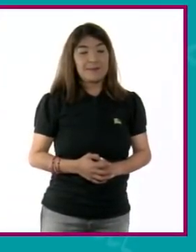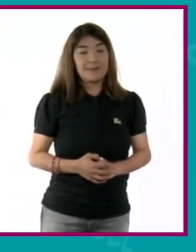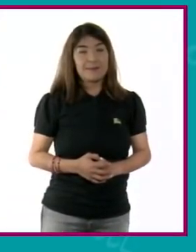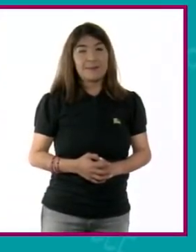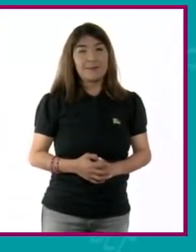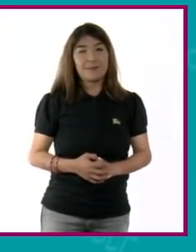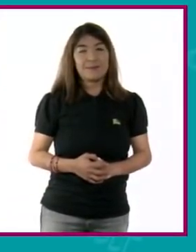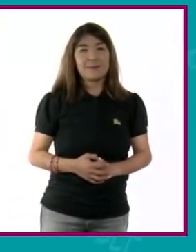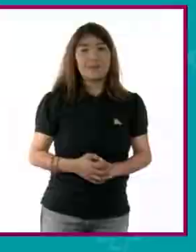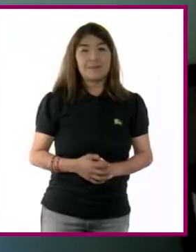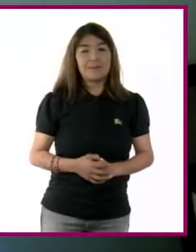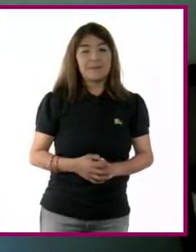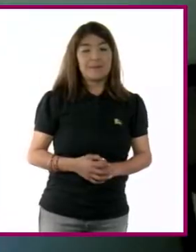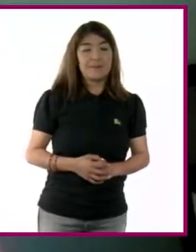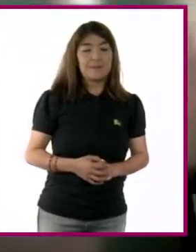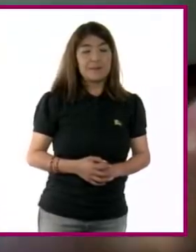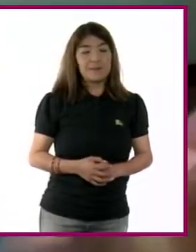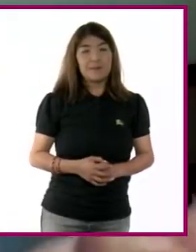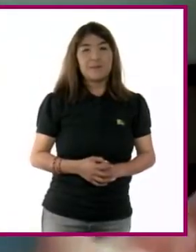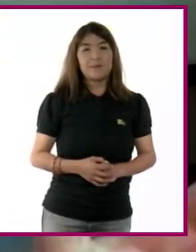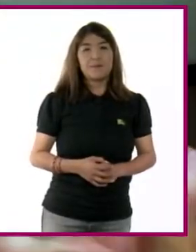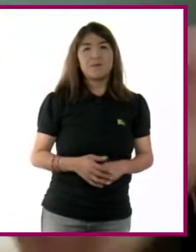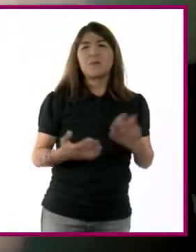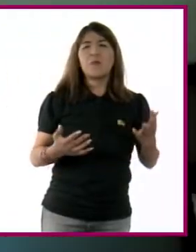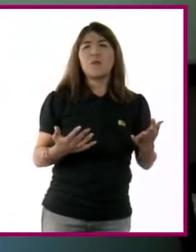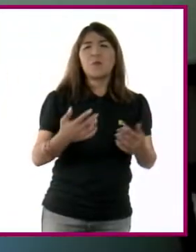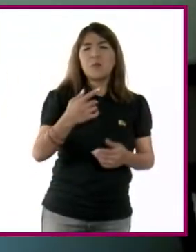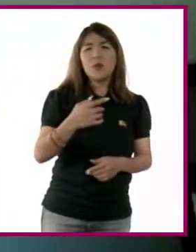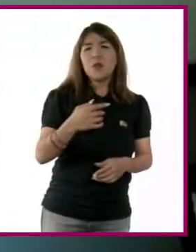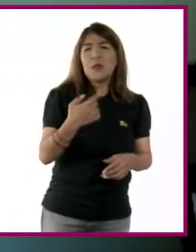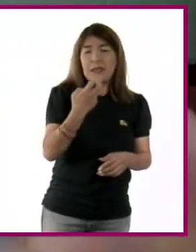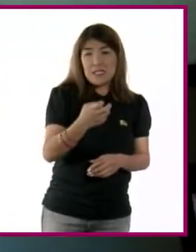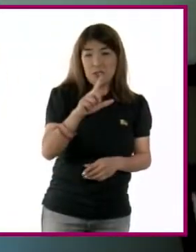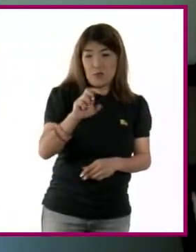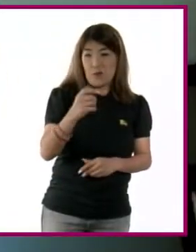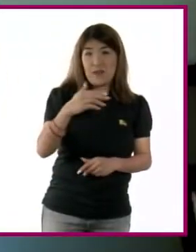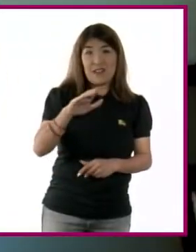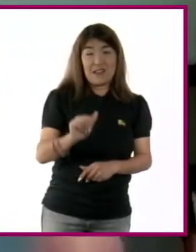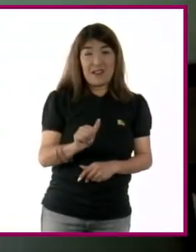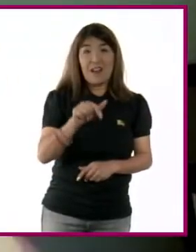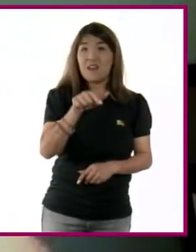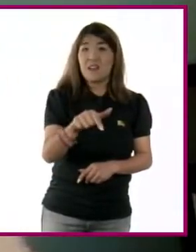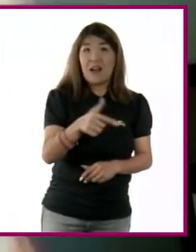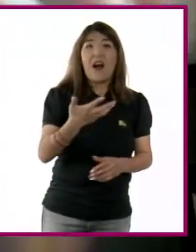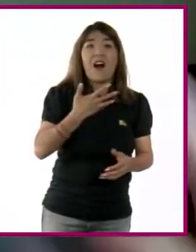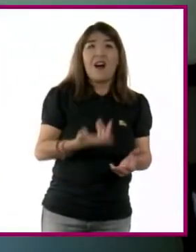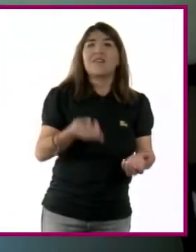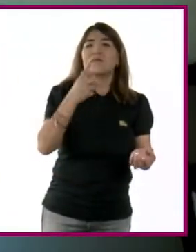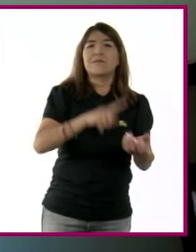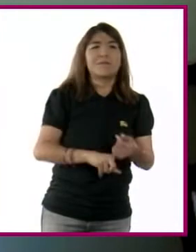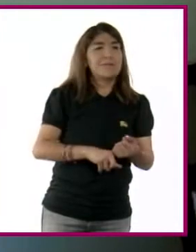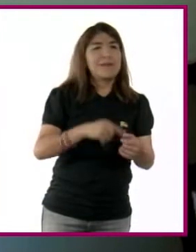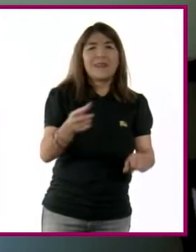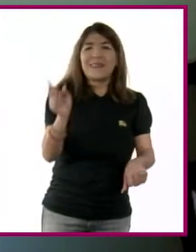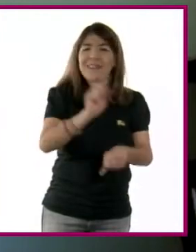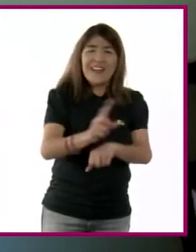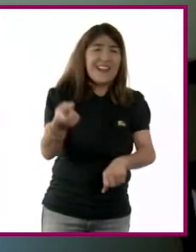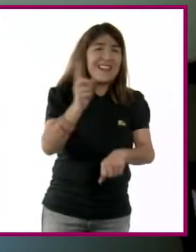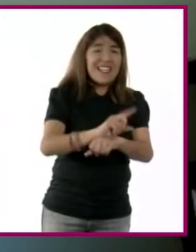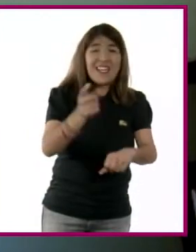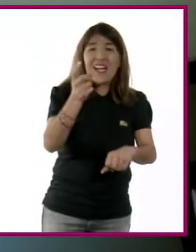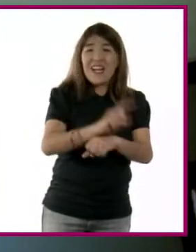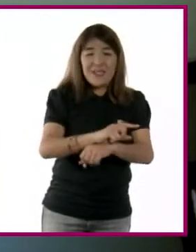Los conceptos de lógica nos rodean en todo momento, en cada minuto de nuestra vida. O sea, todo se